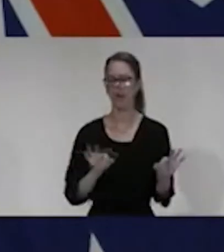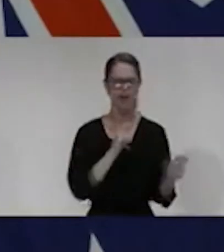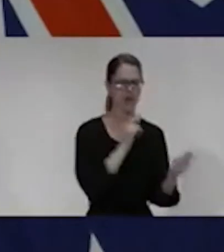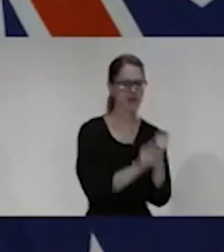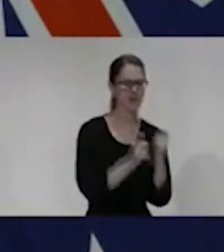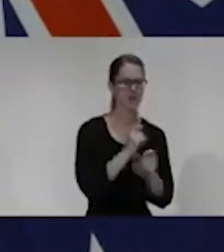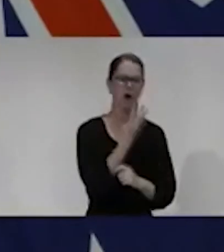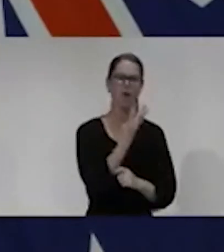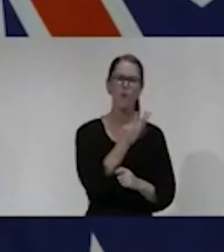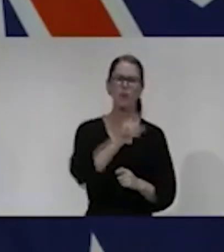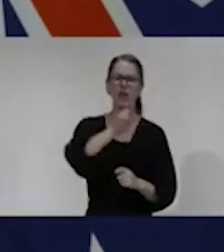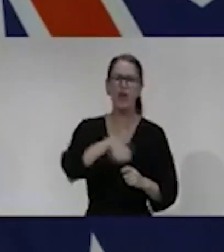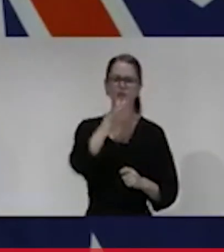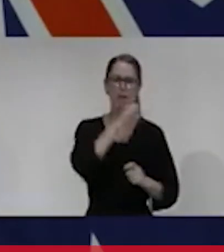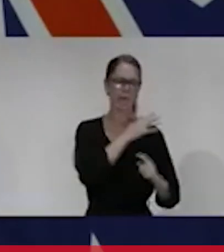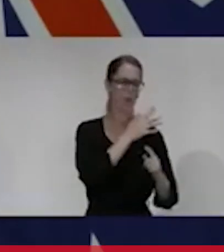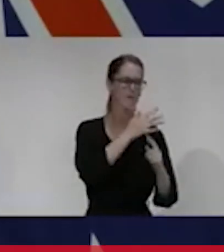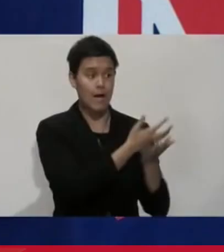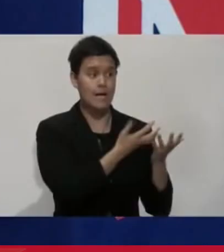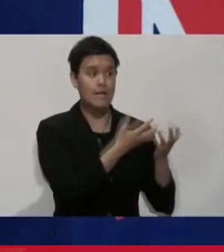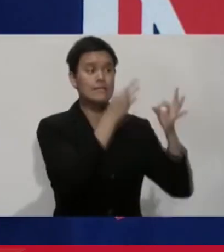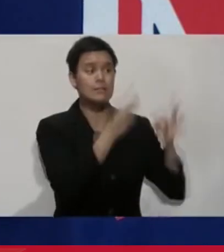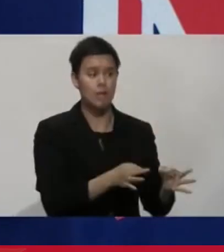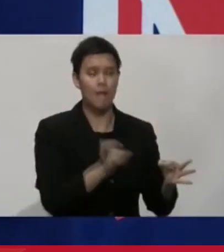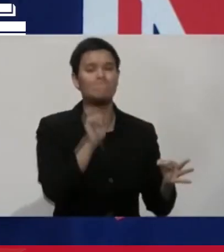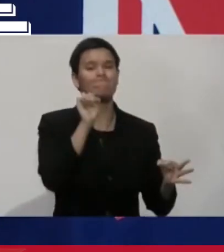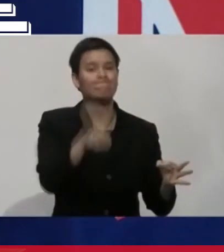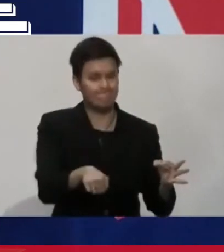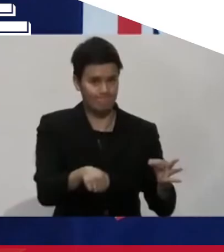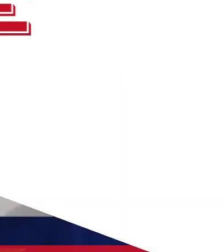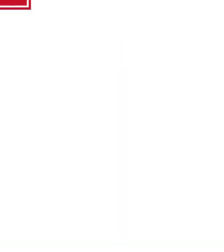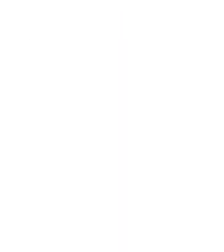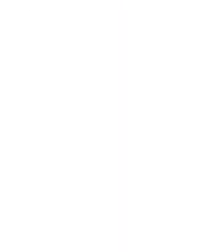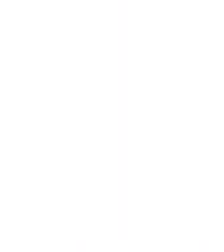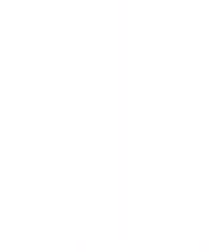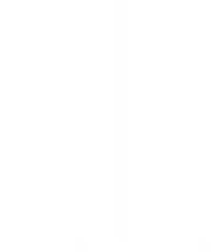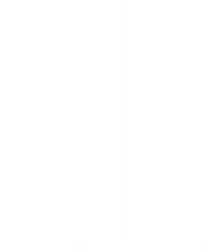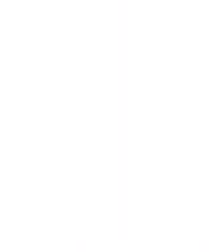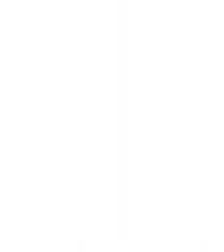críticos, como la emergencia de la COVID-19, el atentado de Christchurch o la erupción del volcán Wakari.